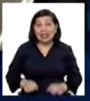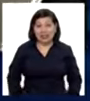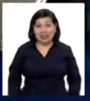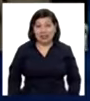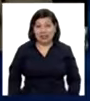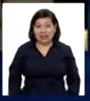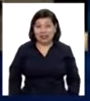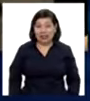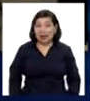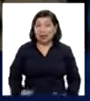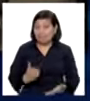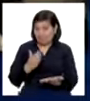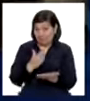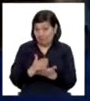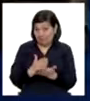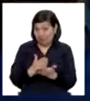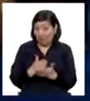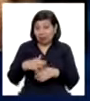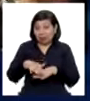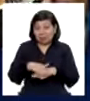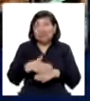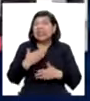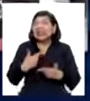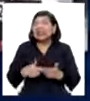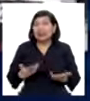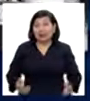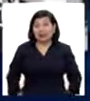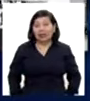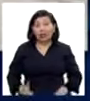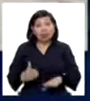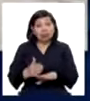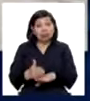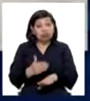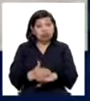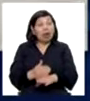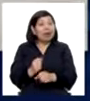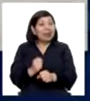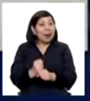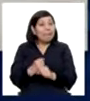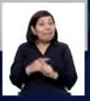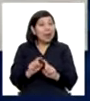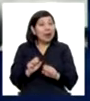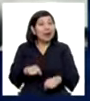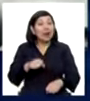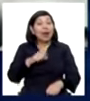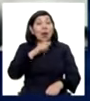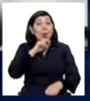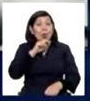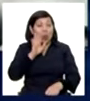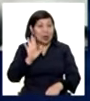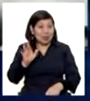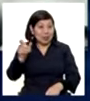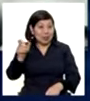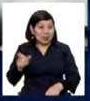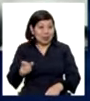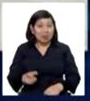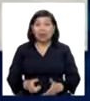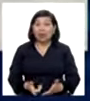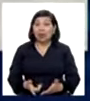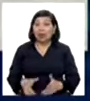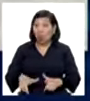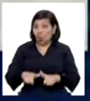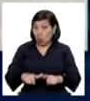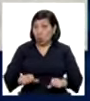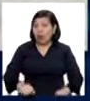realizaba, y la tercera parte de su, de su plan era el desarrollar actividades para que las mujeres fueran, las mujeres